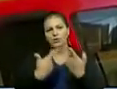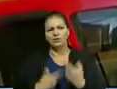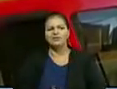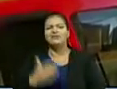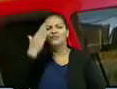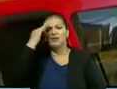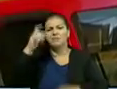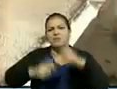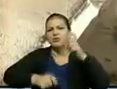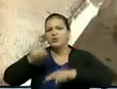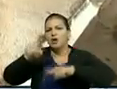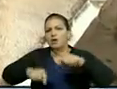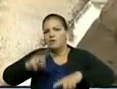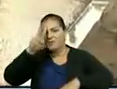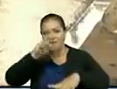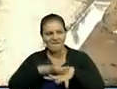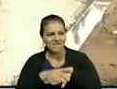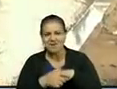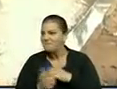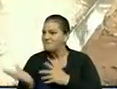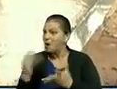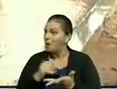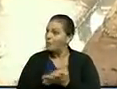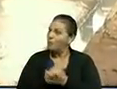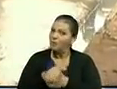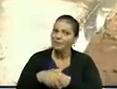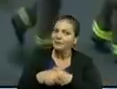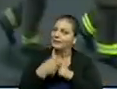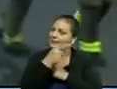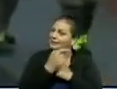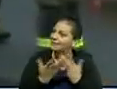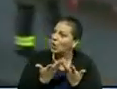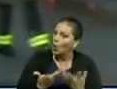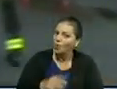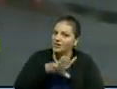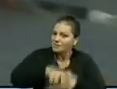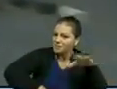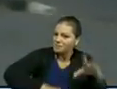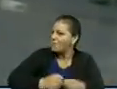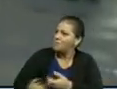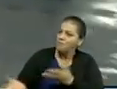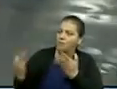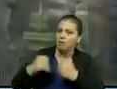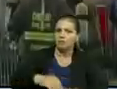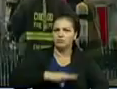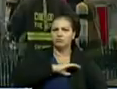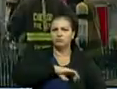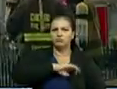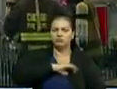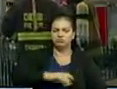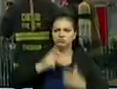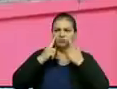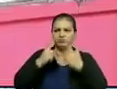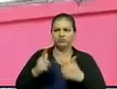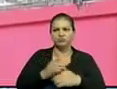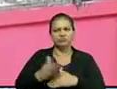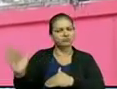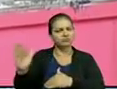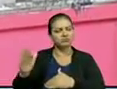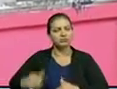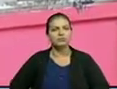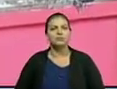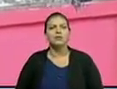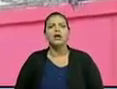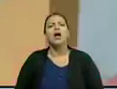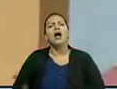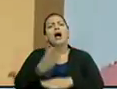intentaron incluso realizar saqueo, aprovecharse de la desgracia ajena para sacar beneficio personal. Lamentablemente es un paro que nos ha dejado complicado, ahora